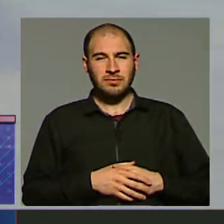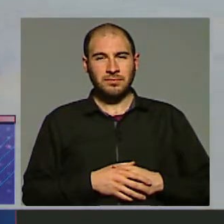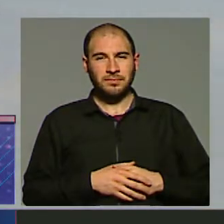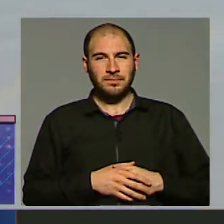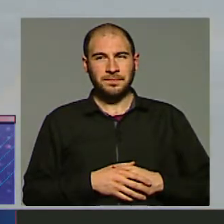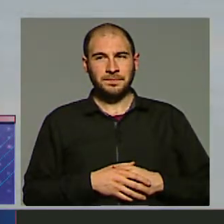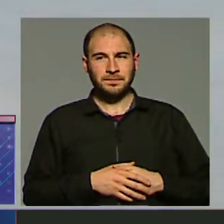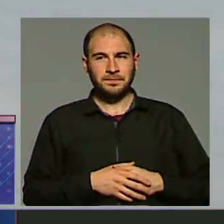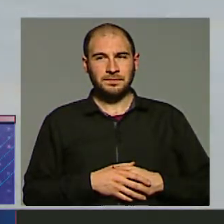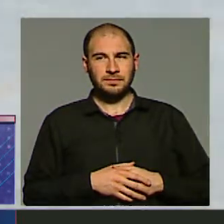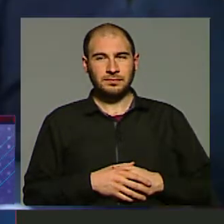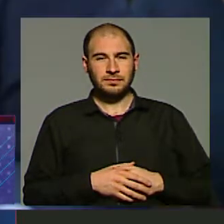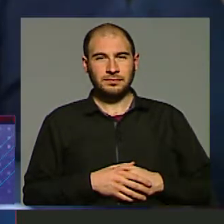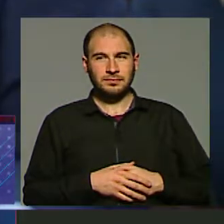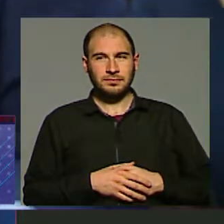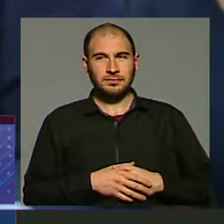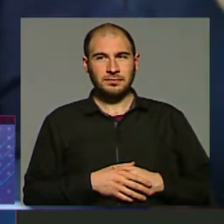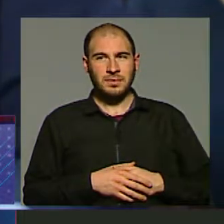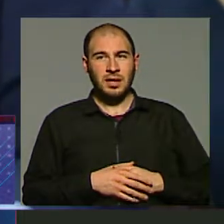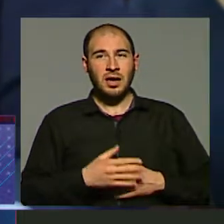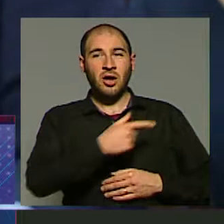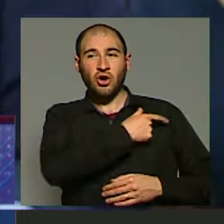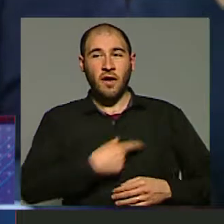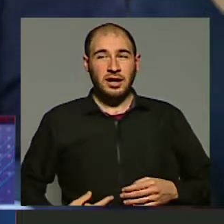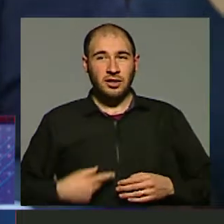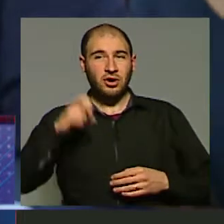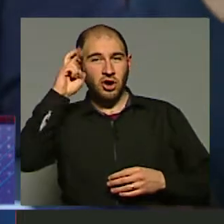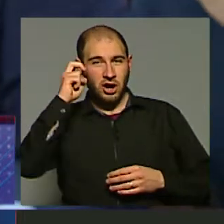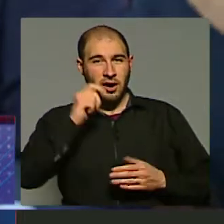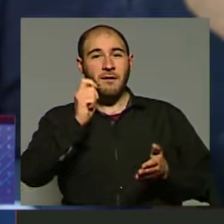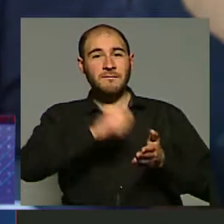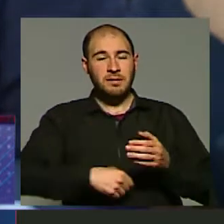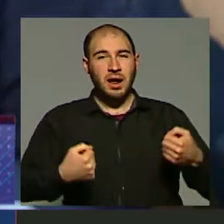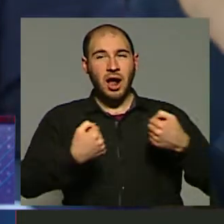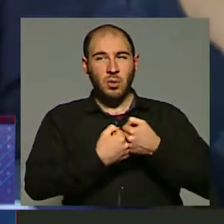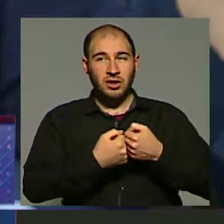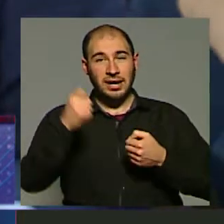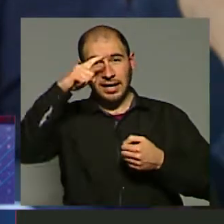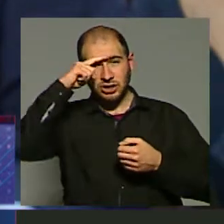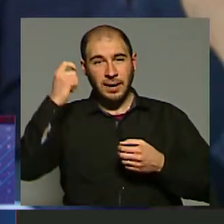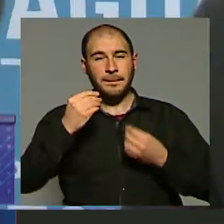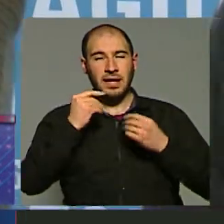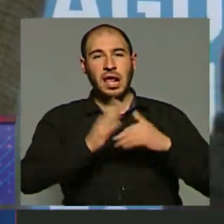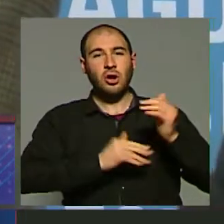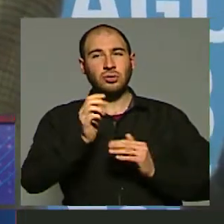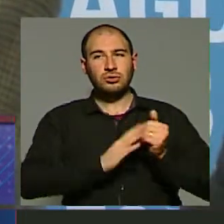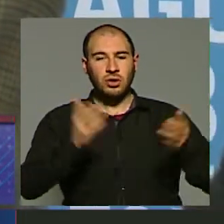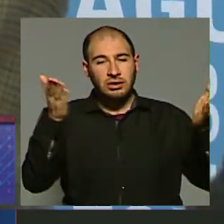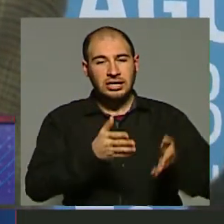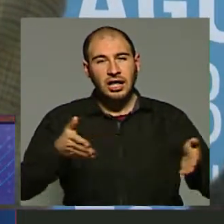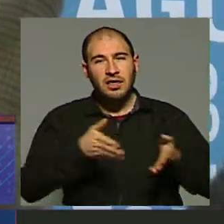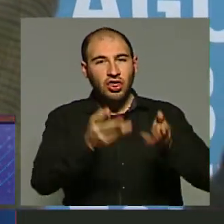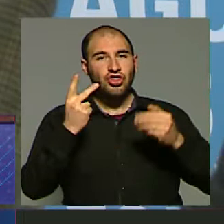Anunciaron la construcción de 12 colectores. El gobernador Alfredo Cornejo firmó un convenio con la Nación para la construcción de 2